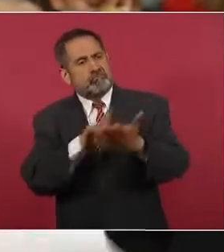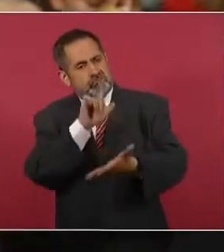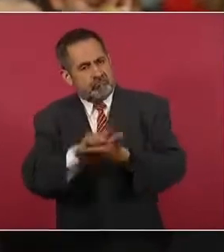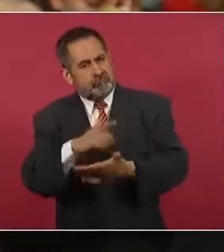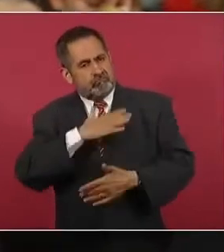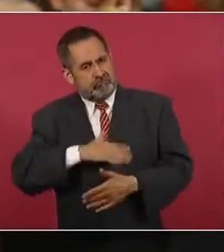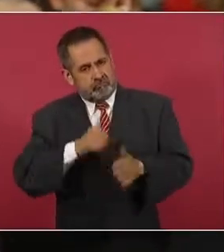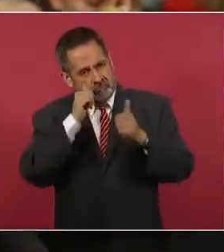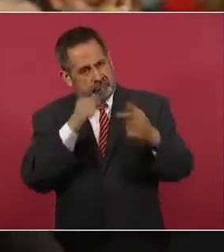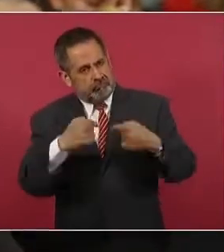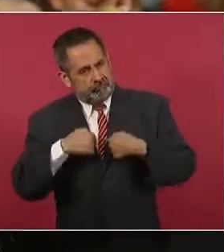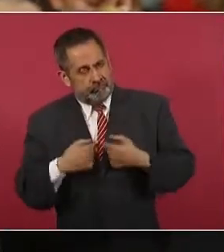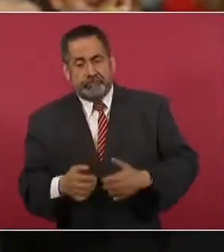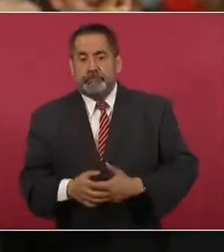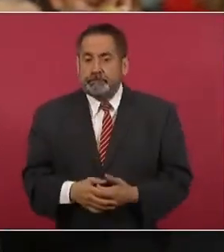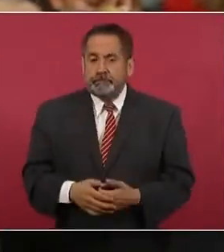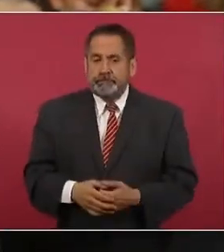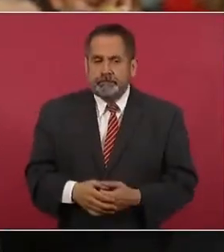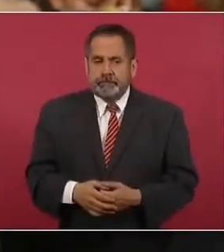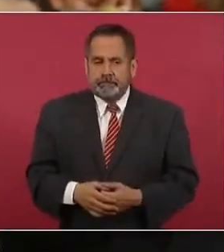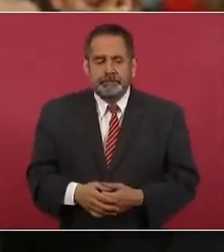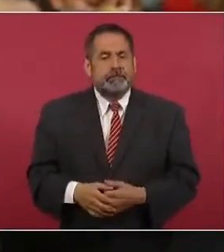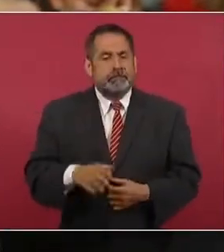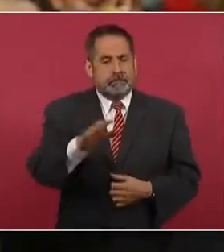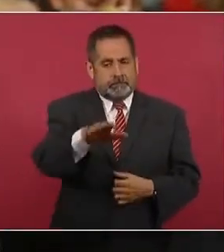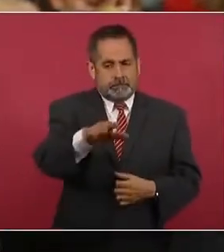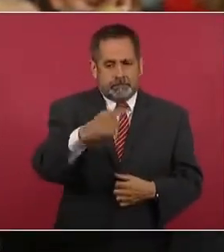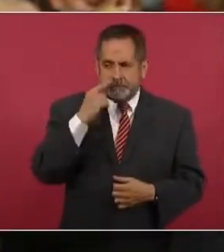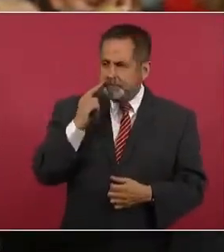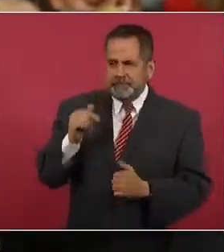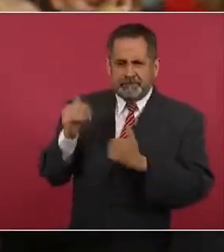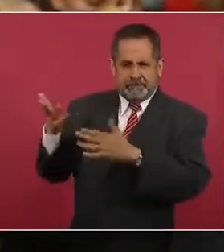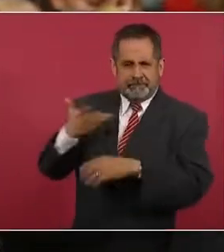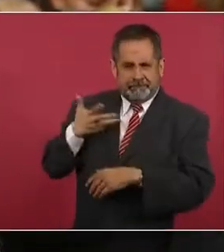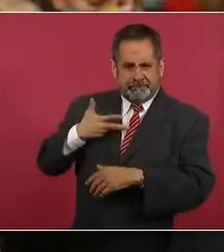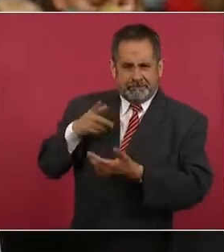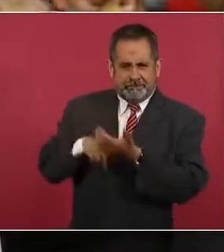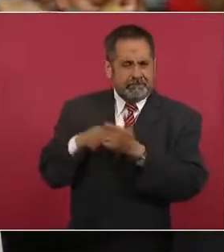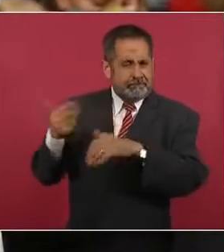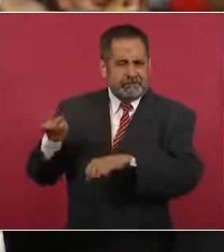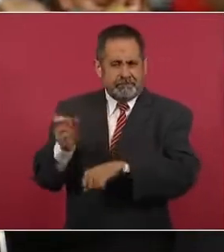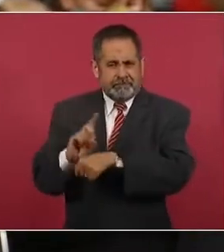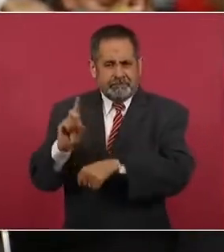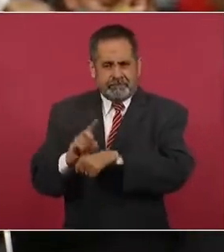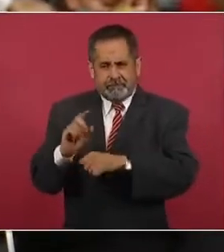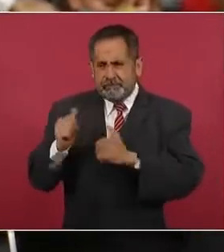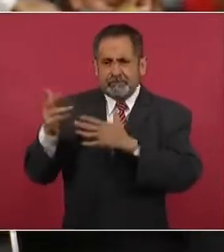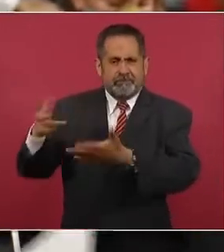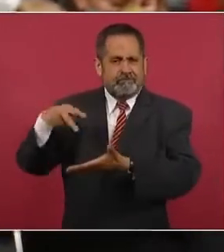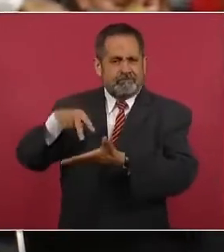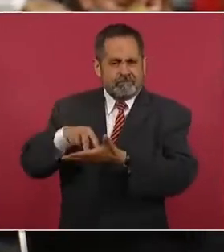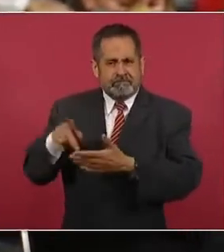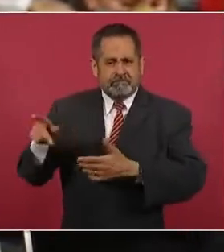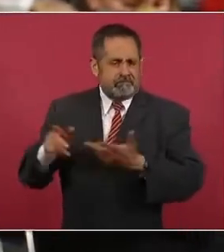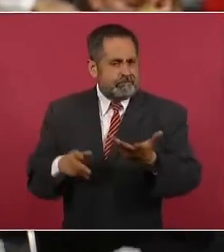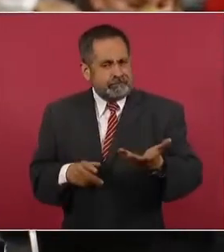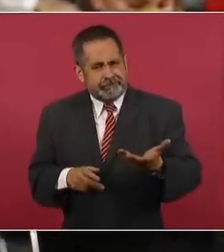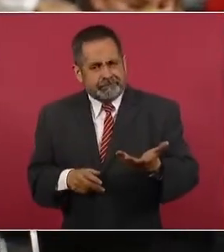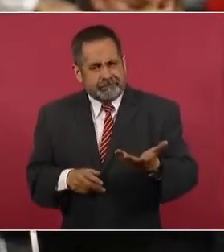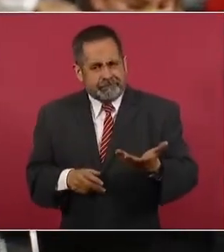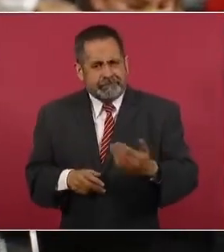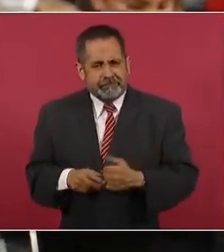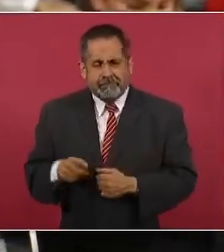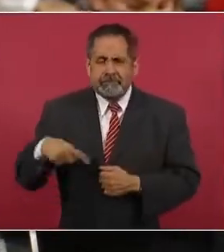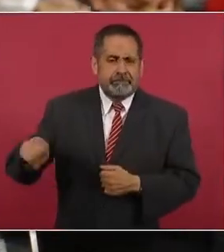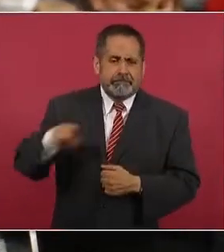justicia. Presidente, ellos están aquí afuera, están viniendo diario y bueno, pues están